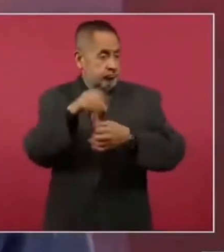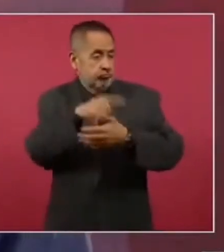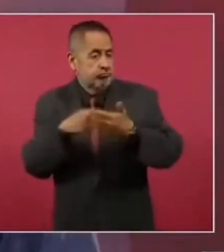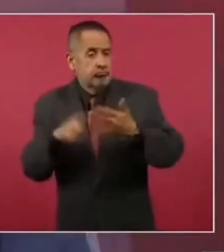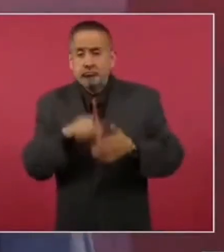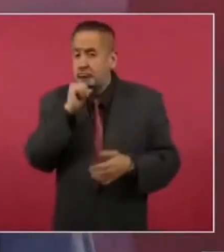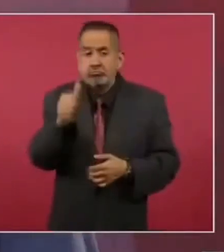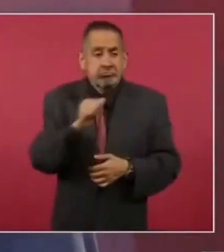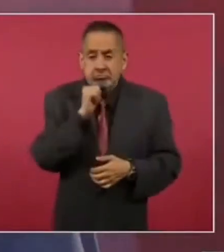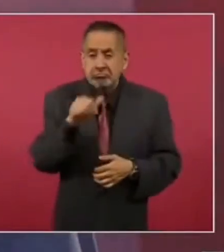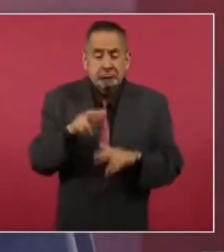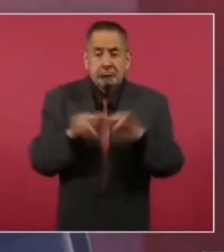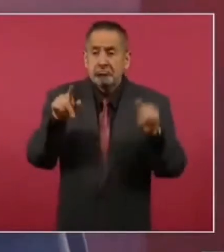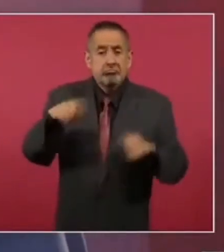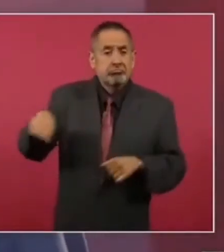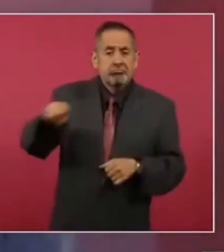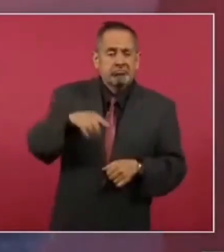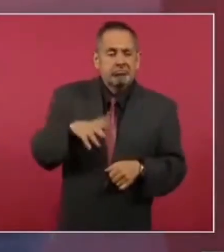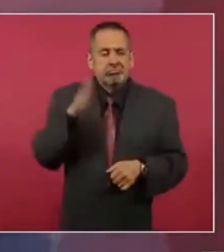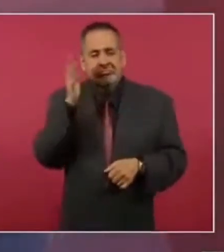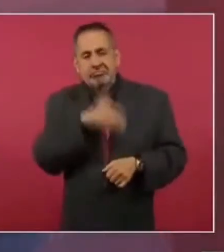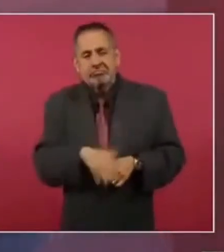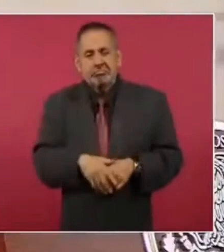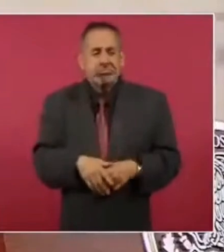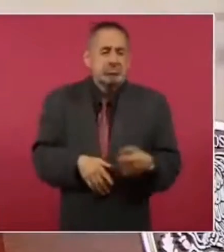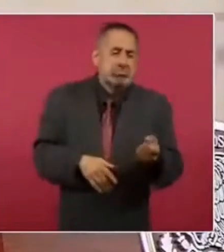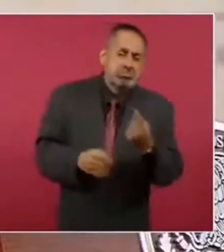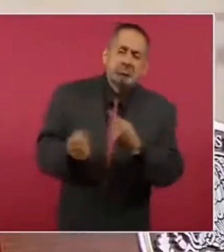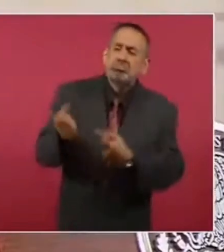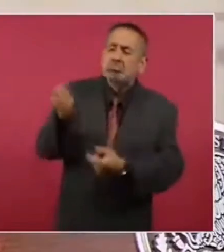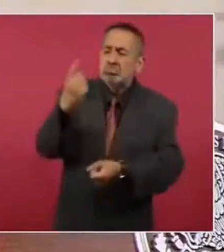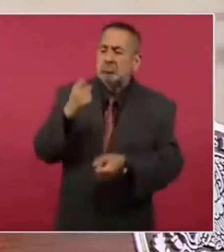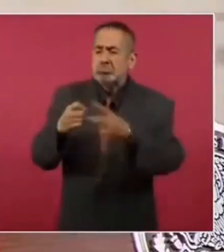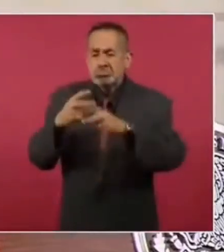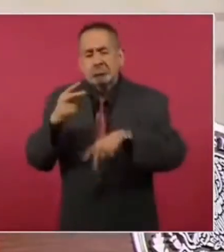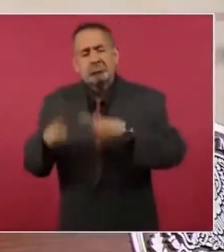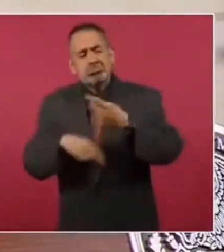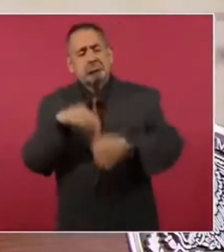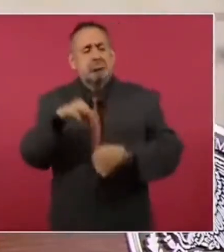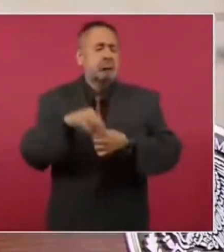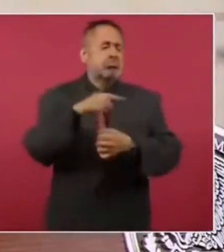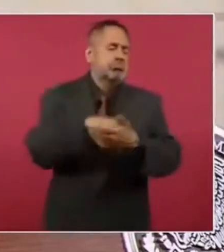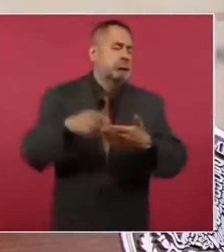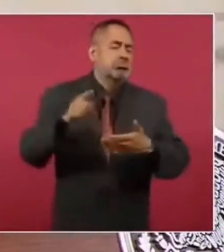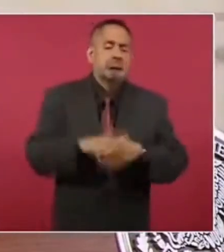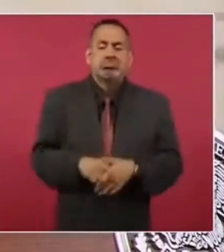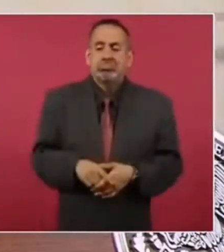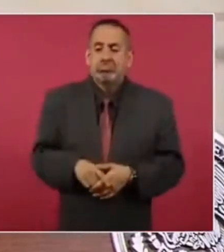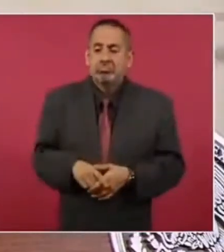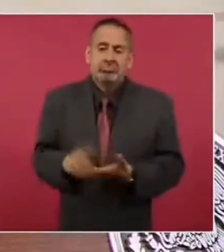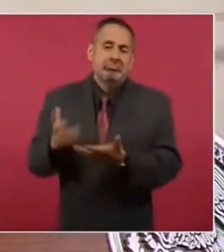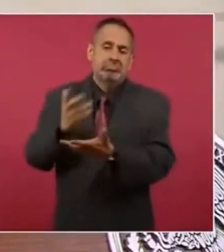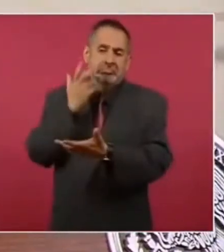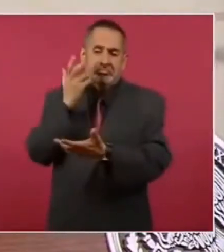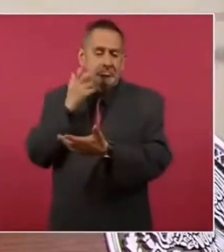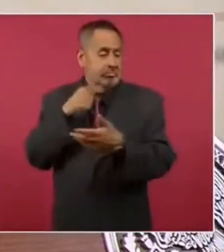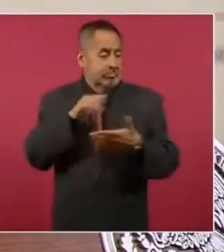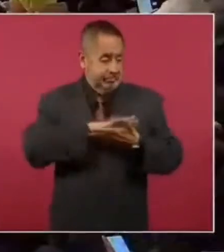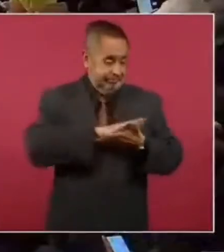Se hacían las elecciones, iban algunos a votar y todo lo demás lo